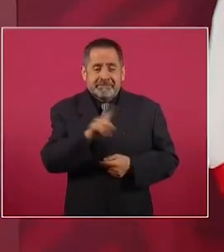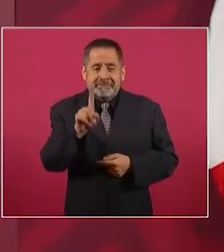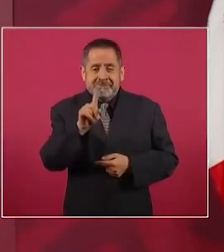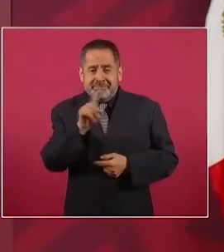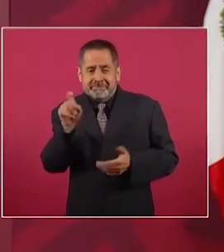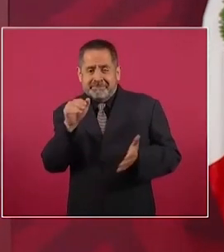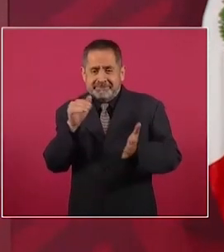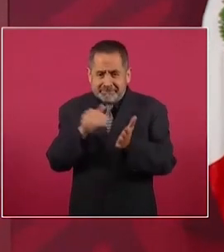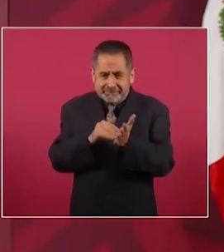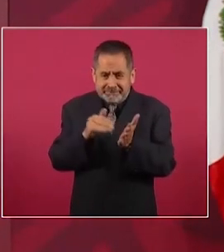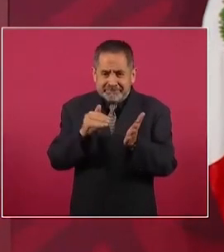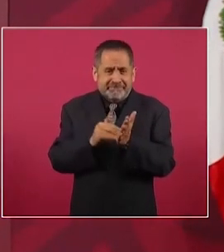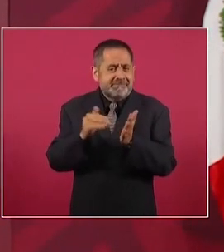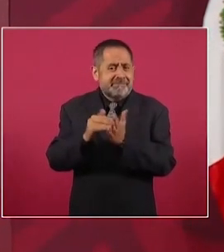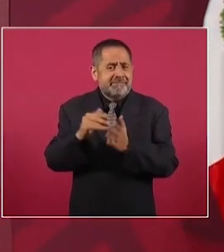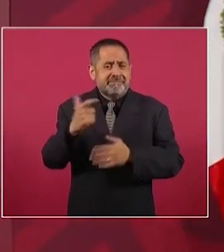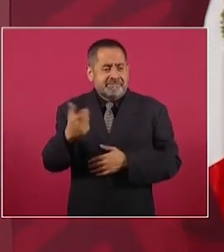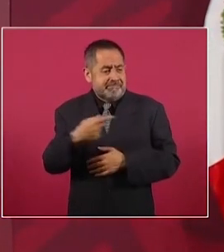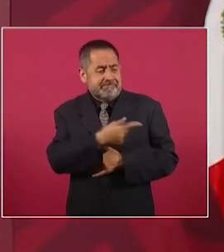pesos.